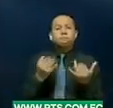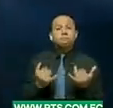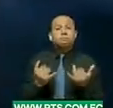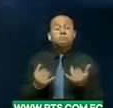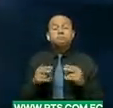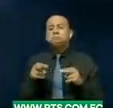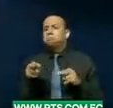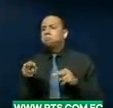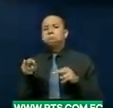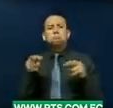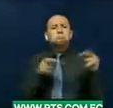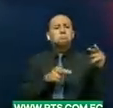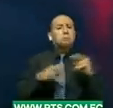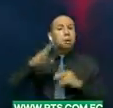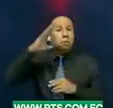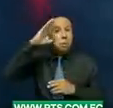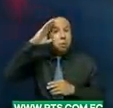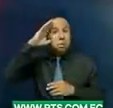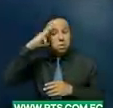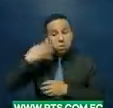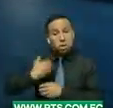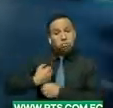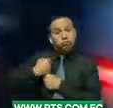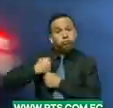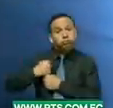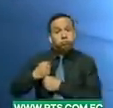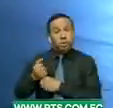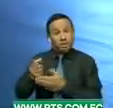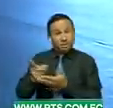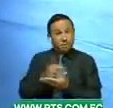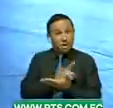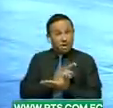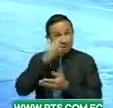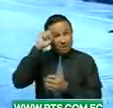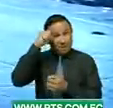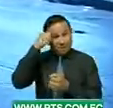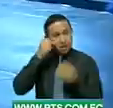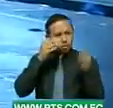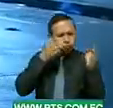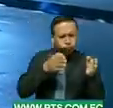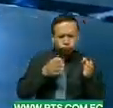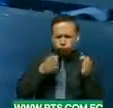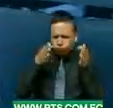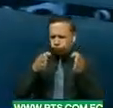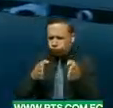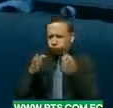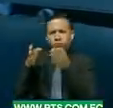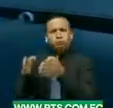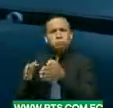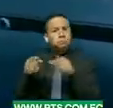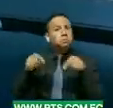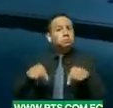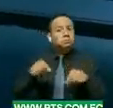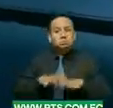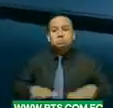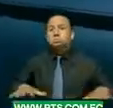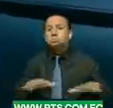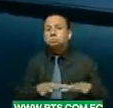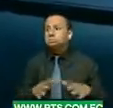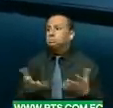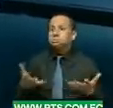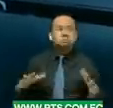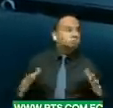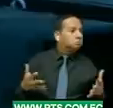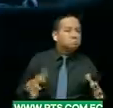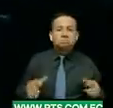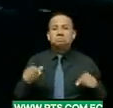los controles de rutina que estaban realizando hasta la semana anterior tanto el personal de la Policía Nacional como el de las Fuerzas Armadas. Sí